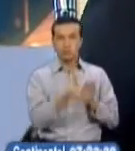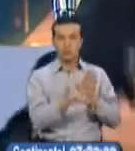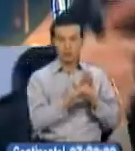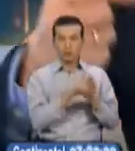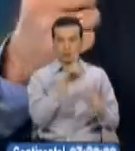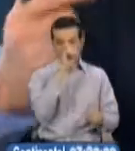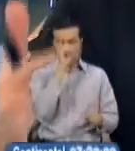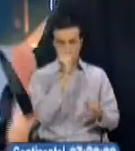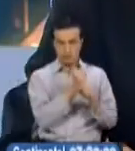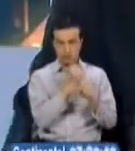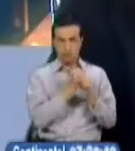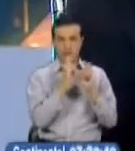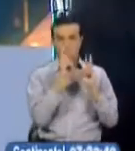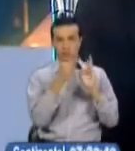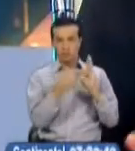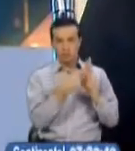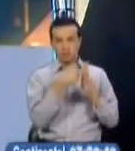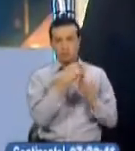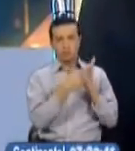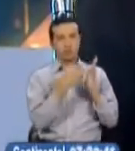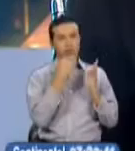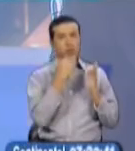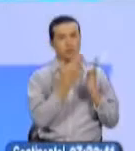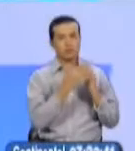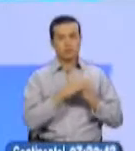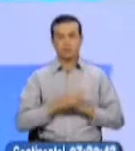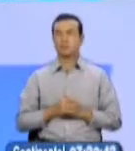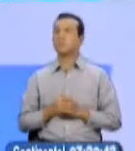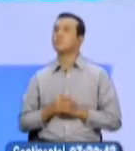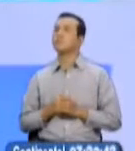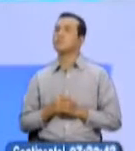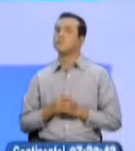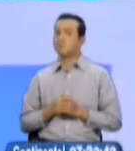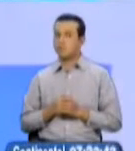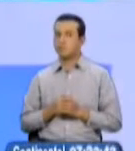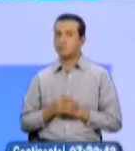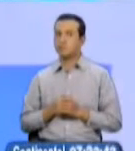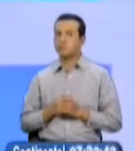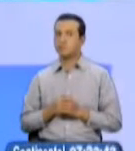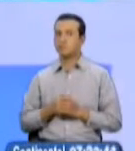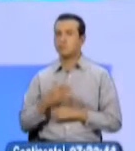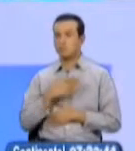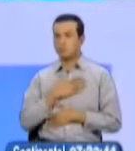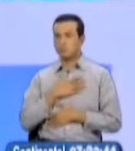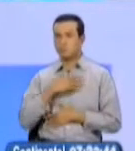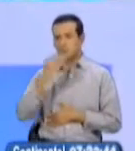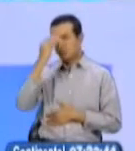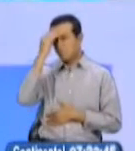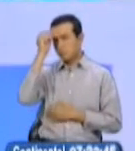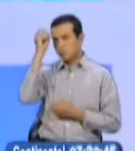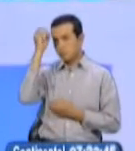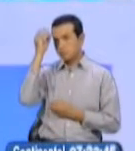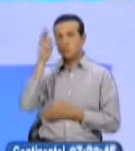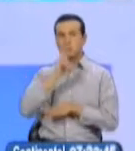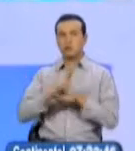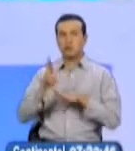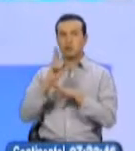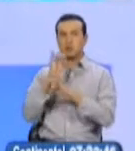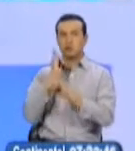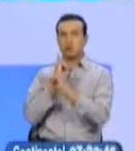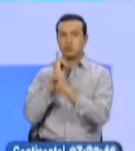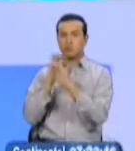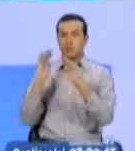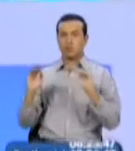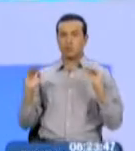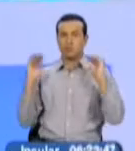trabajo en términos tributarios en qué sentido yo soy educadora soy directora del instituto